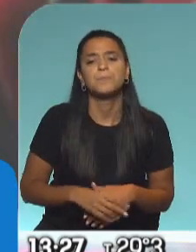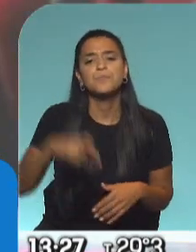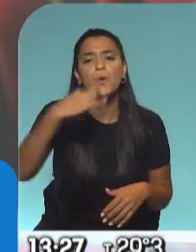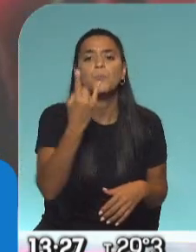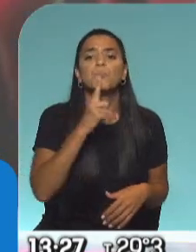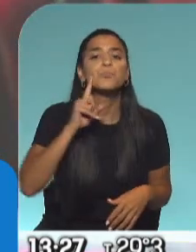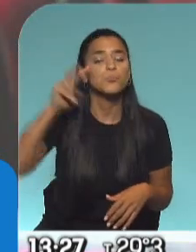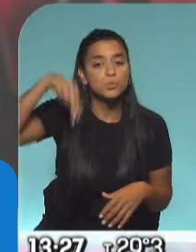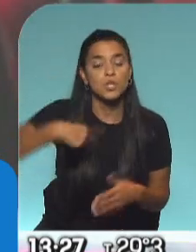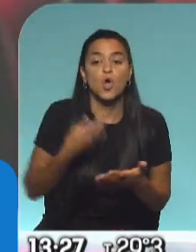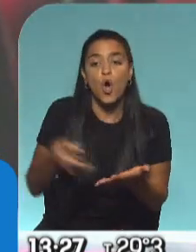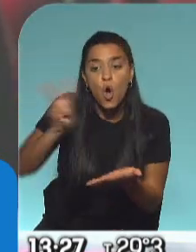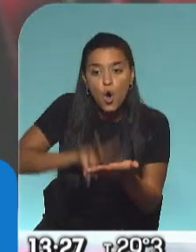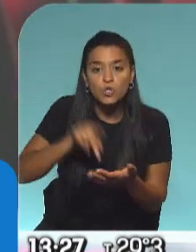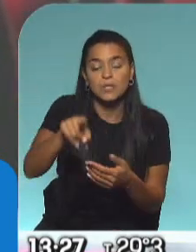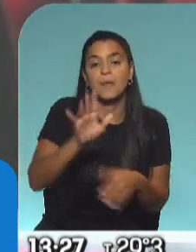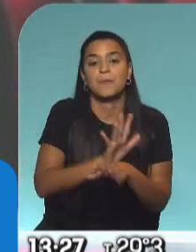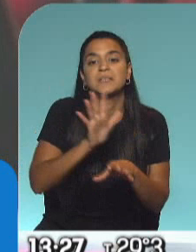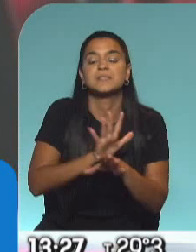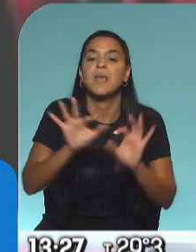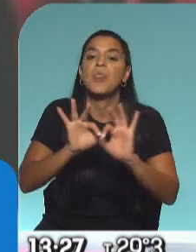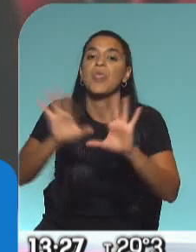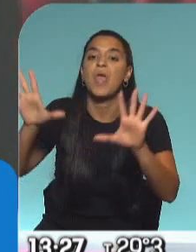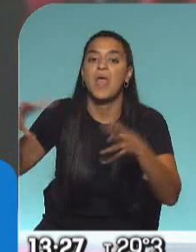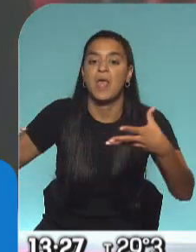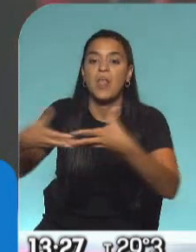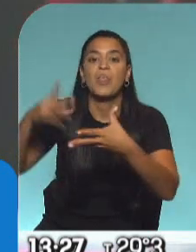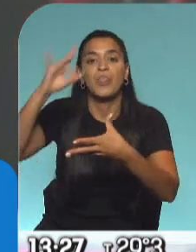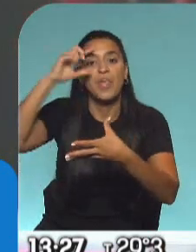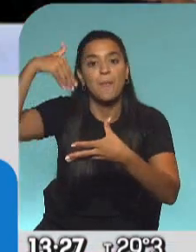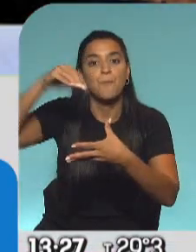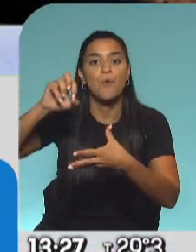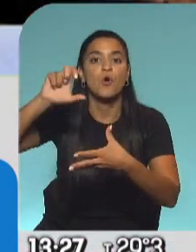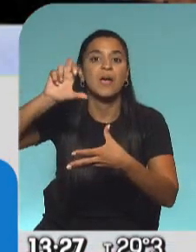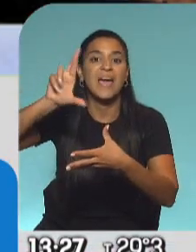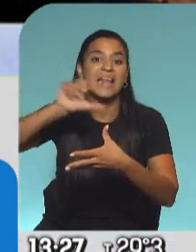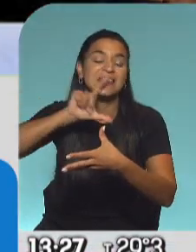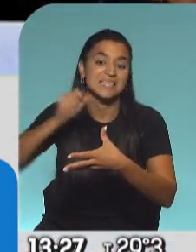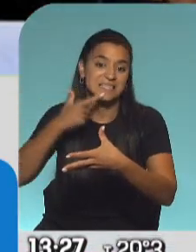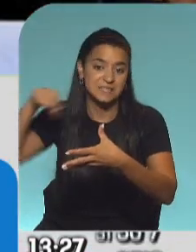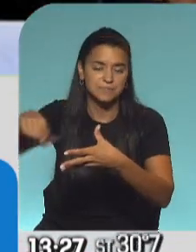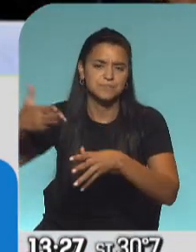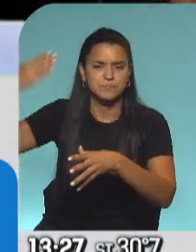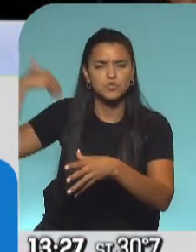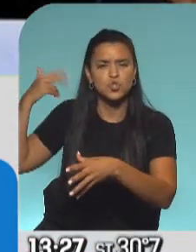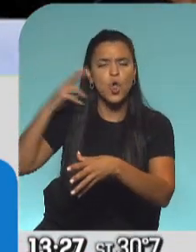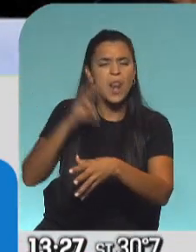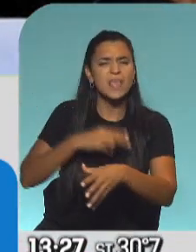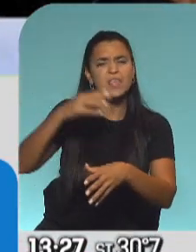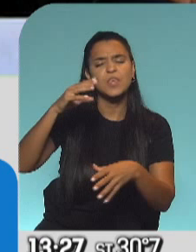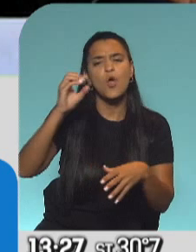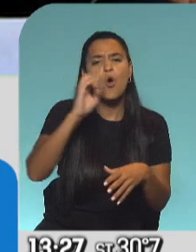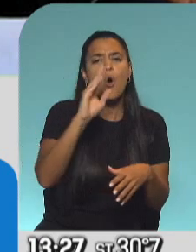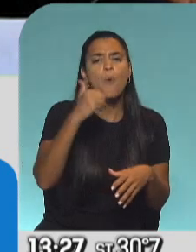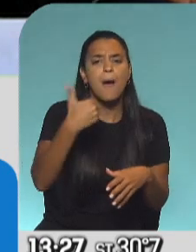Putin se encuentra nuevamente con los demócratas. El otro día releía en las memorias de Obama la opinión que